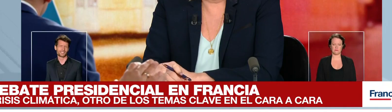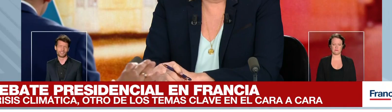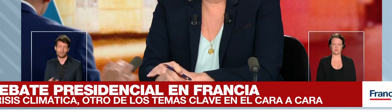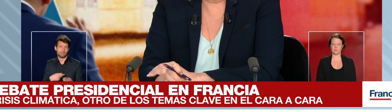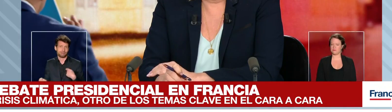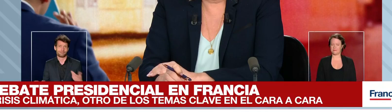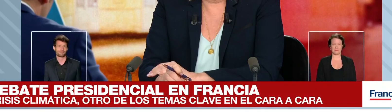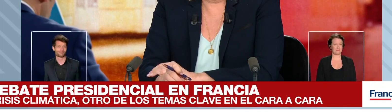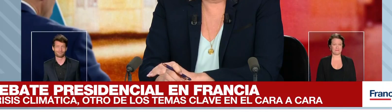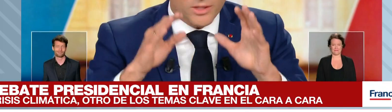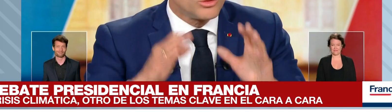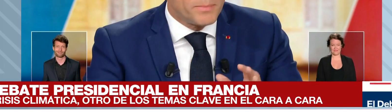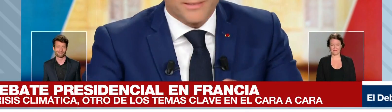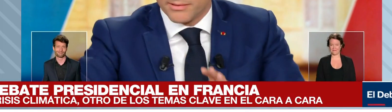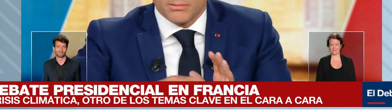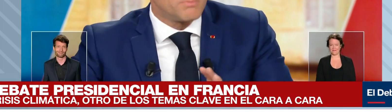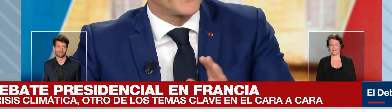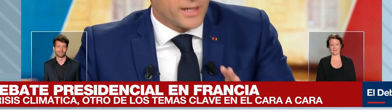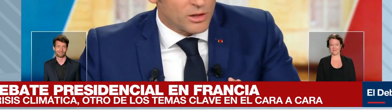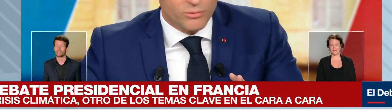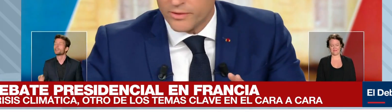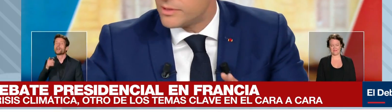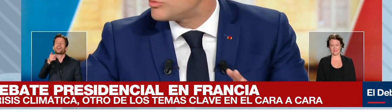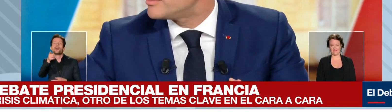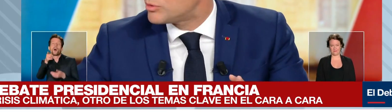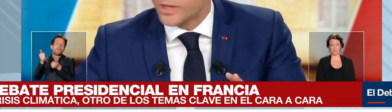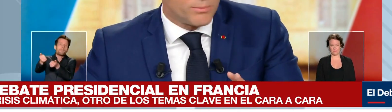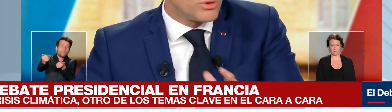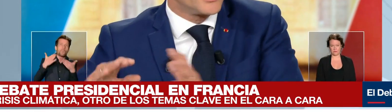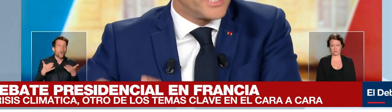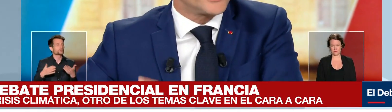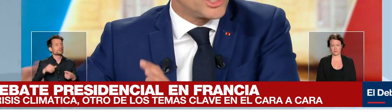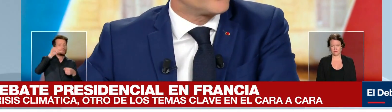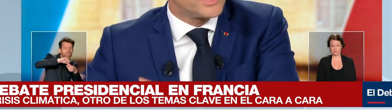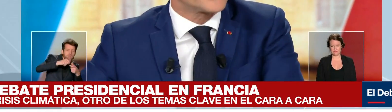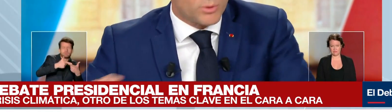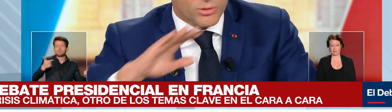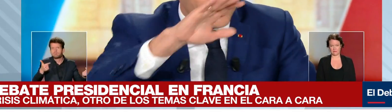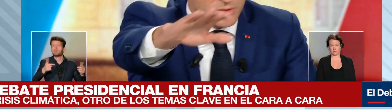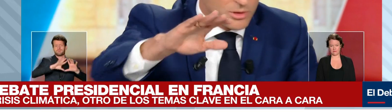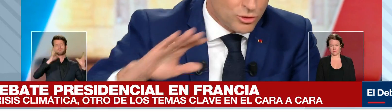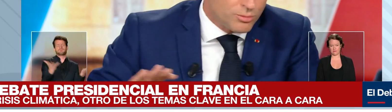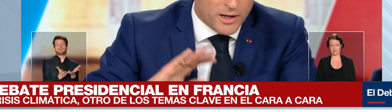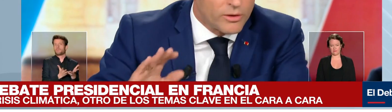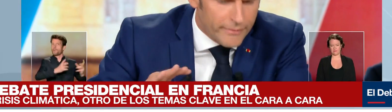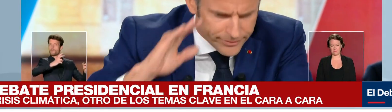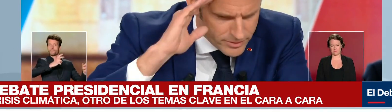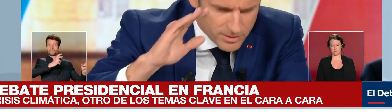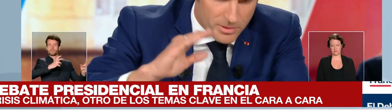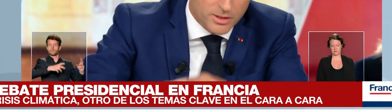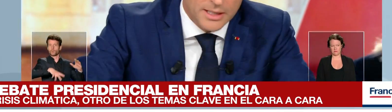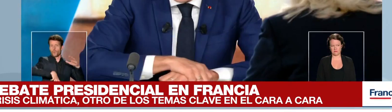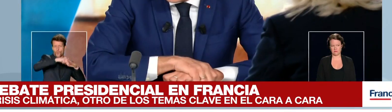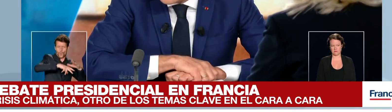tiene ni cola ni cabeza, porque usted propone una reducción perenne sobre los hidrocarburos,